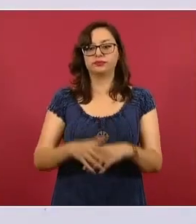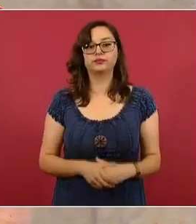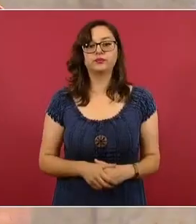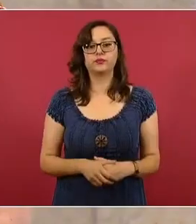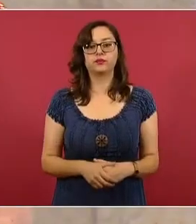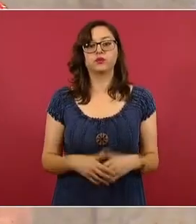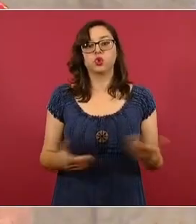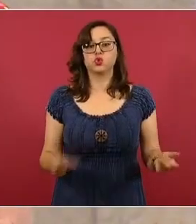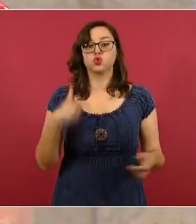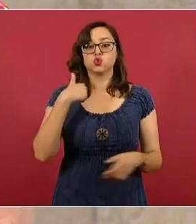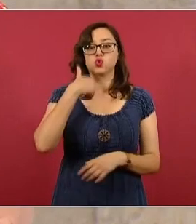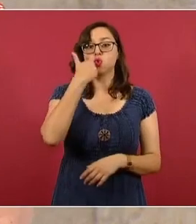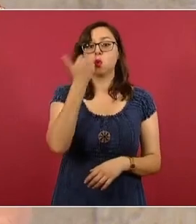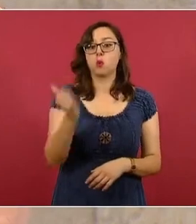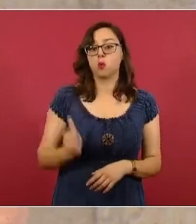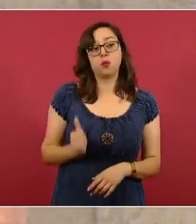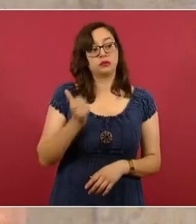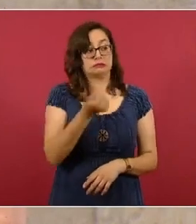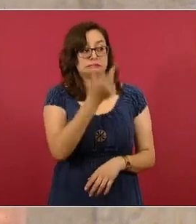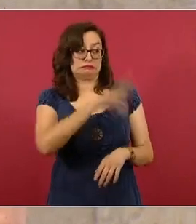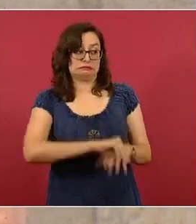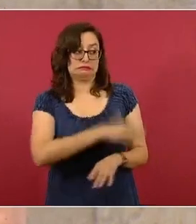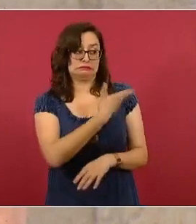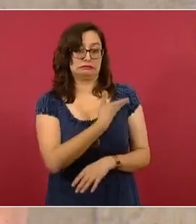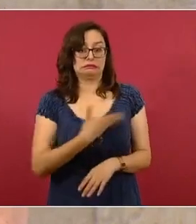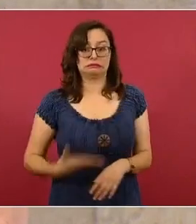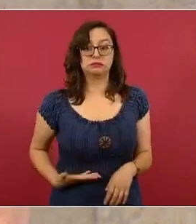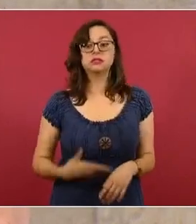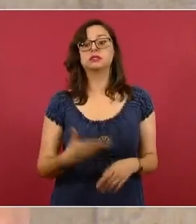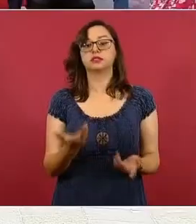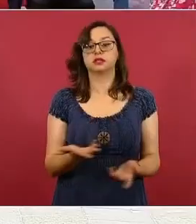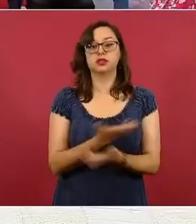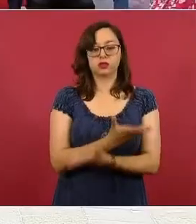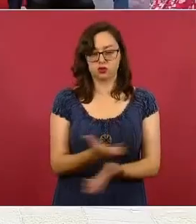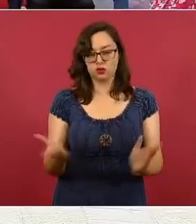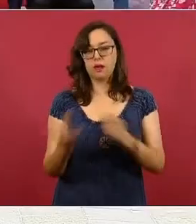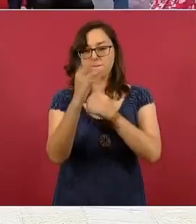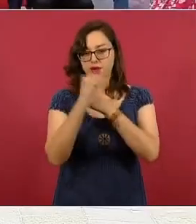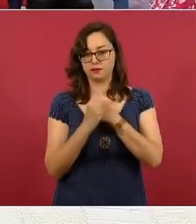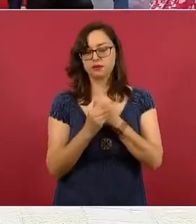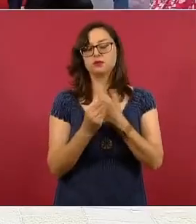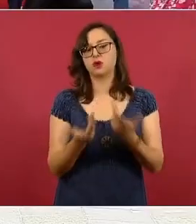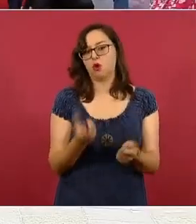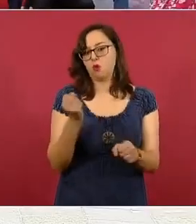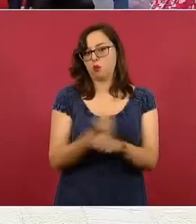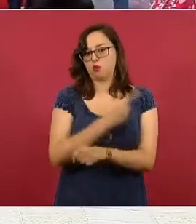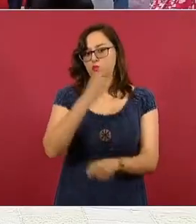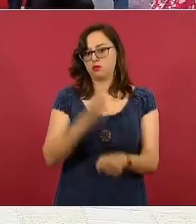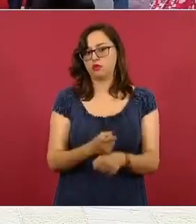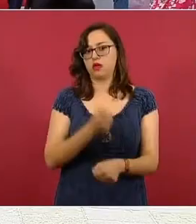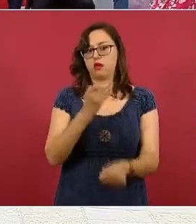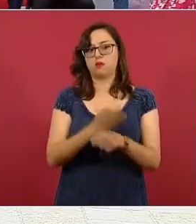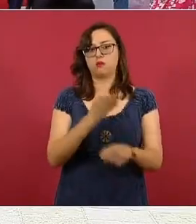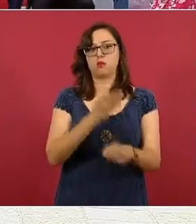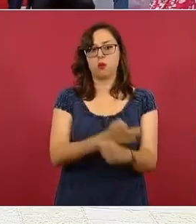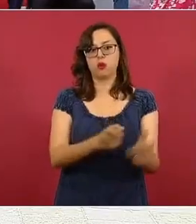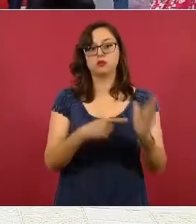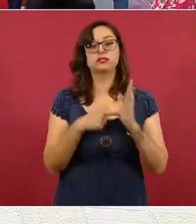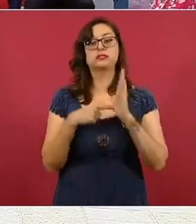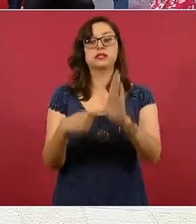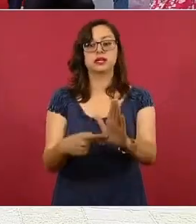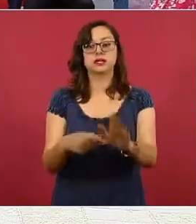permite muy brevemente, presidente, y a ustedes, en esta oportunidad que se me brinda, que la Ciudad de